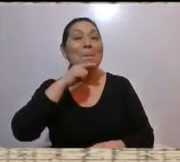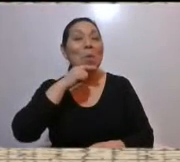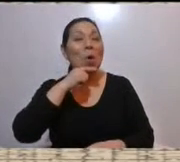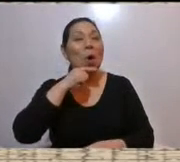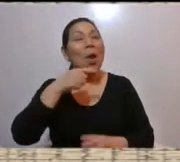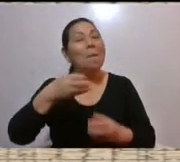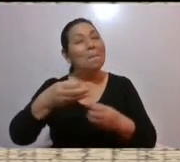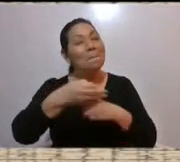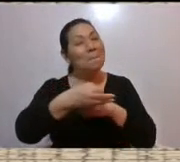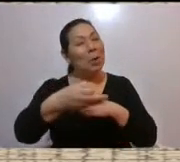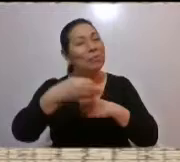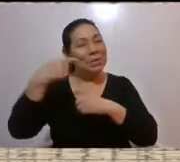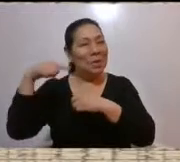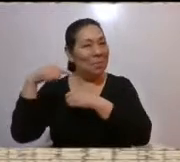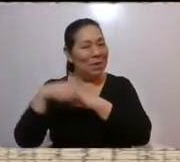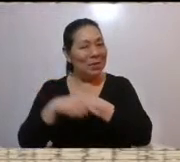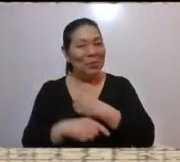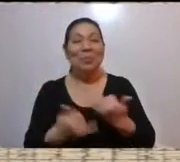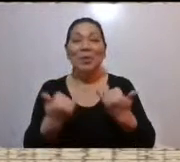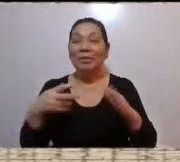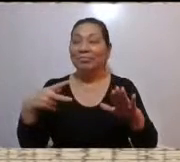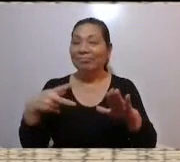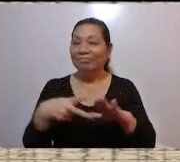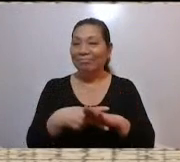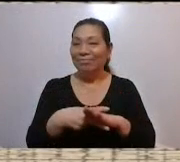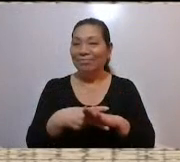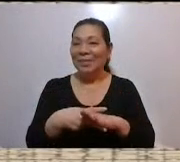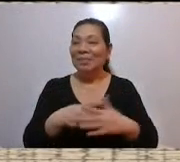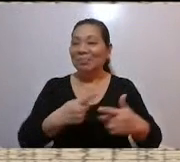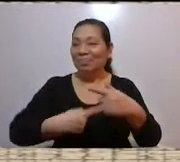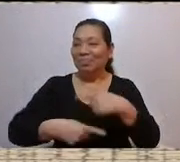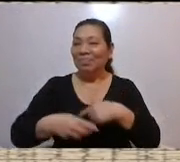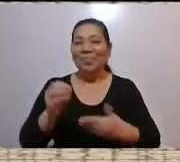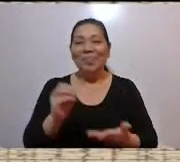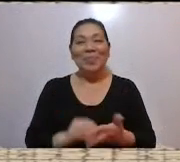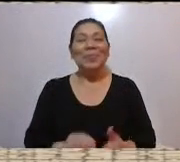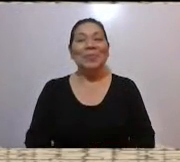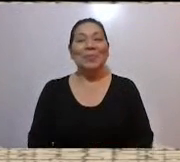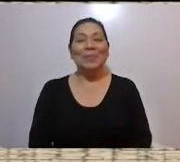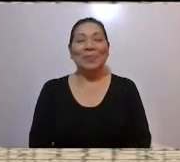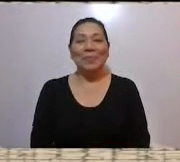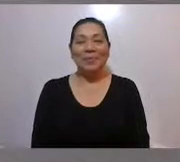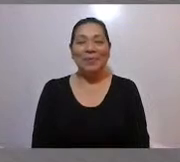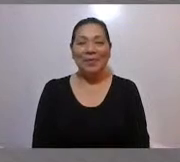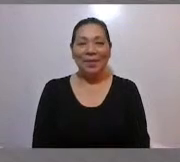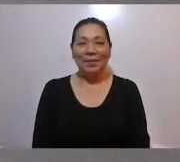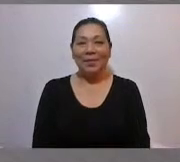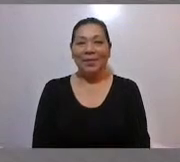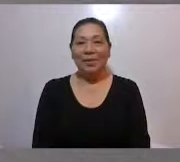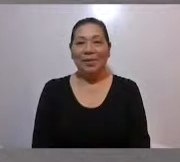de las mujeres en zonas rurales. Vamos a una pausa y enseguida volvemos.